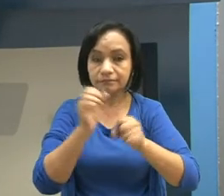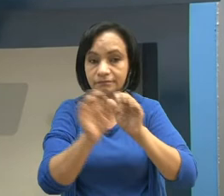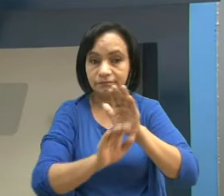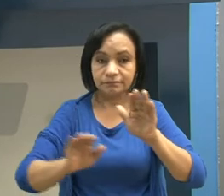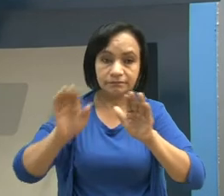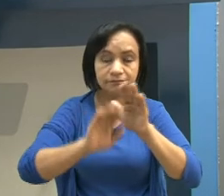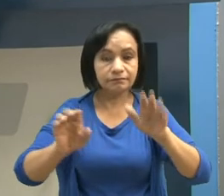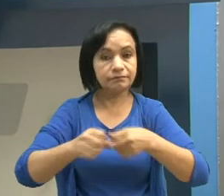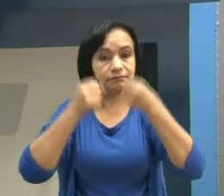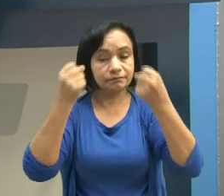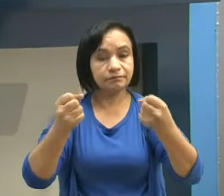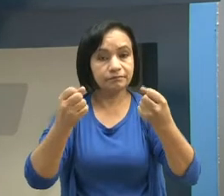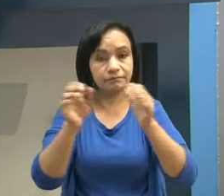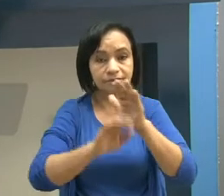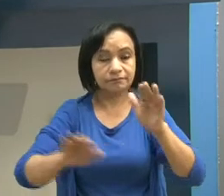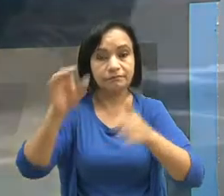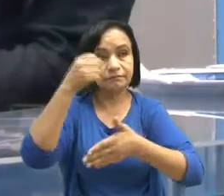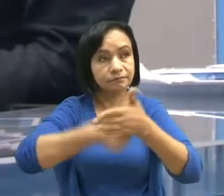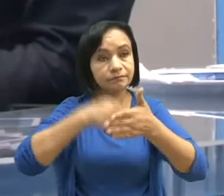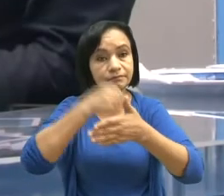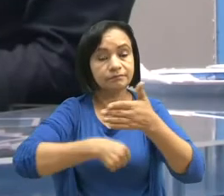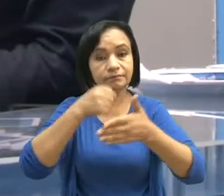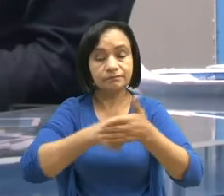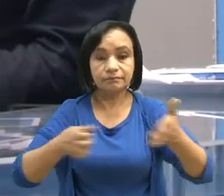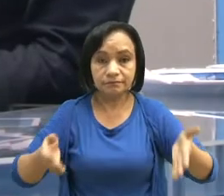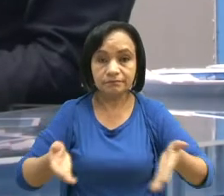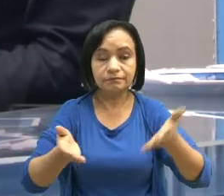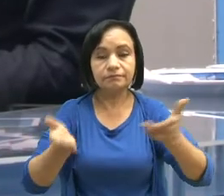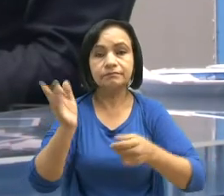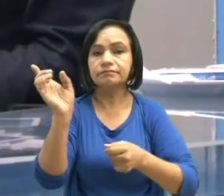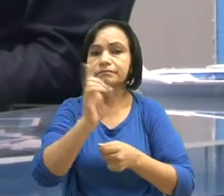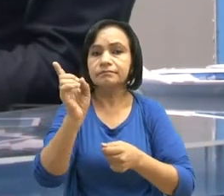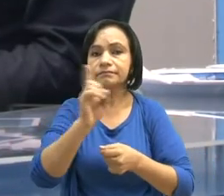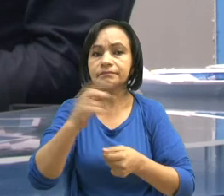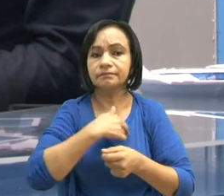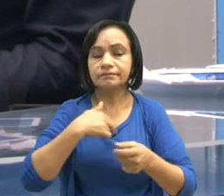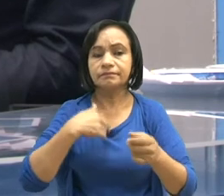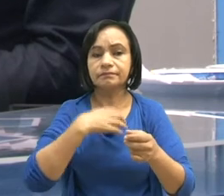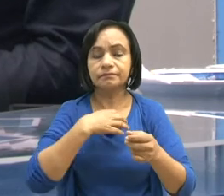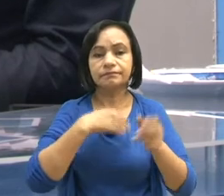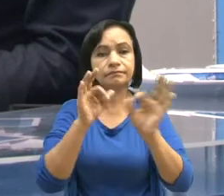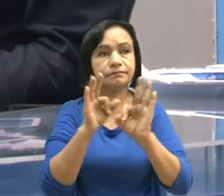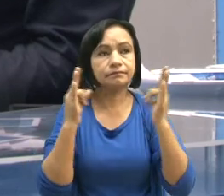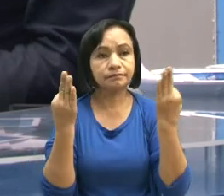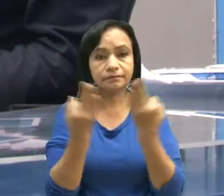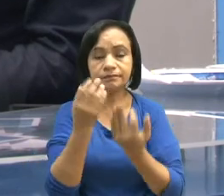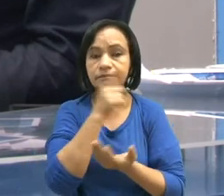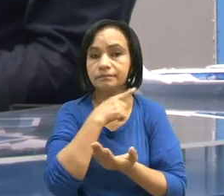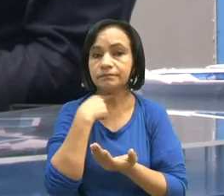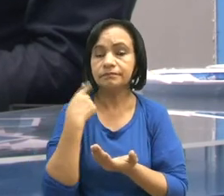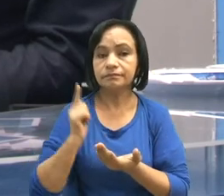vigor, con más fuerza, con más empeño. El empuje hacia a que nuestra familia realmente